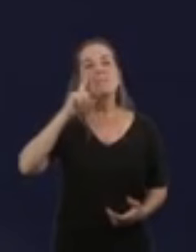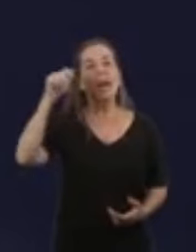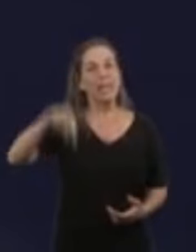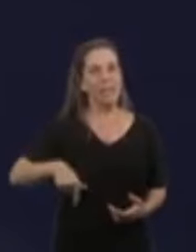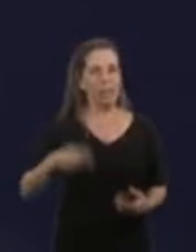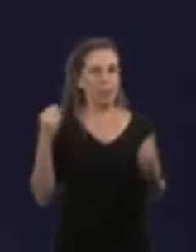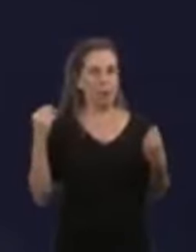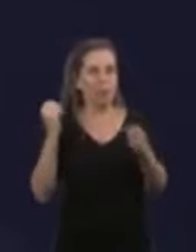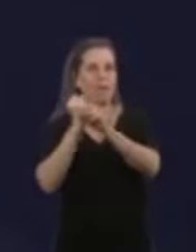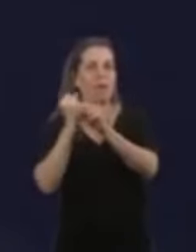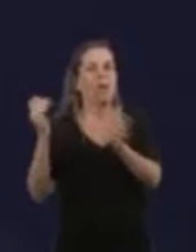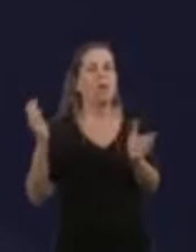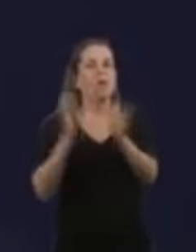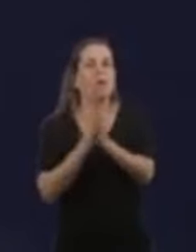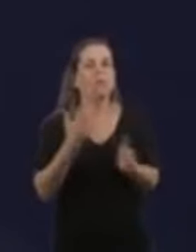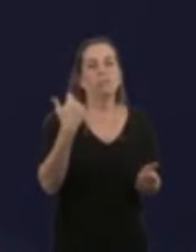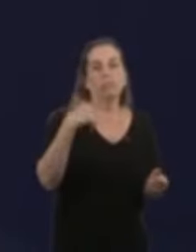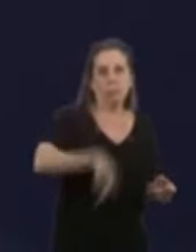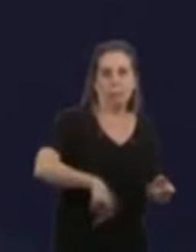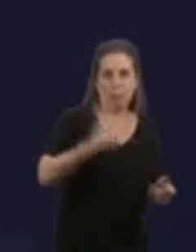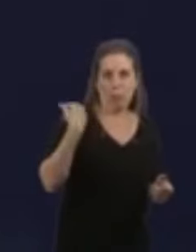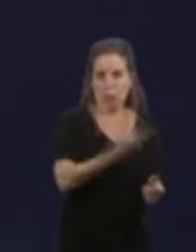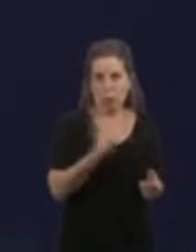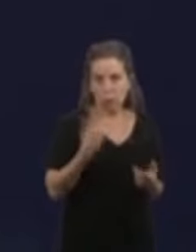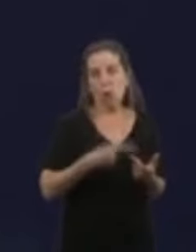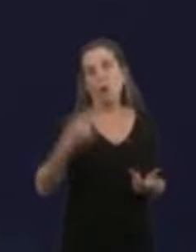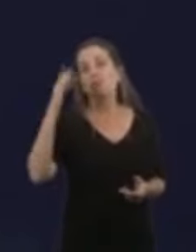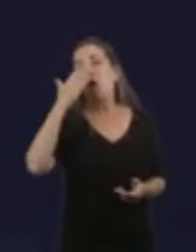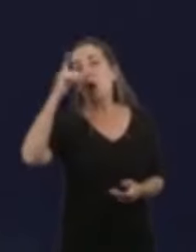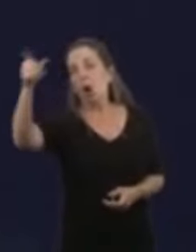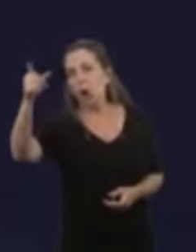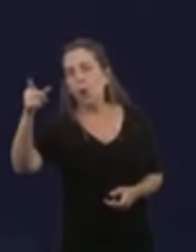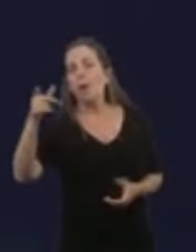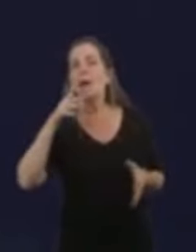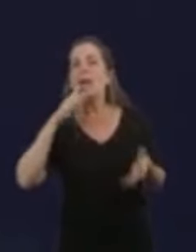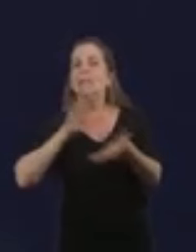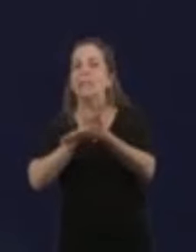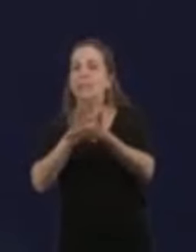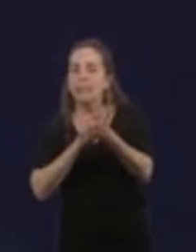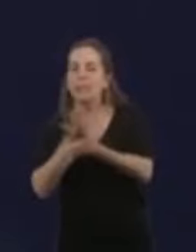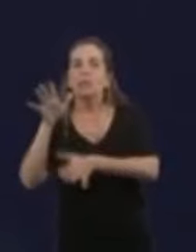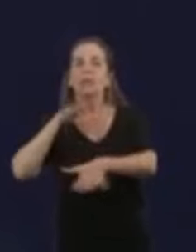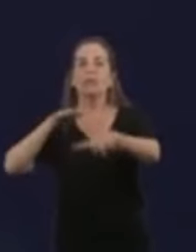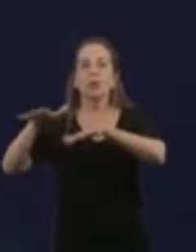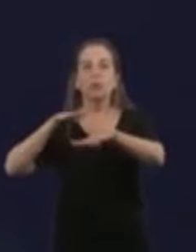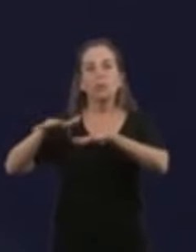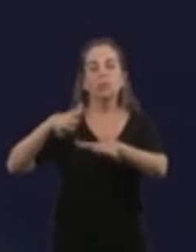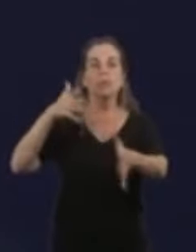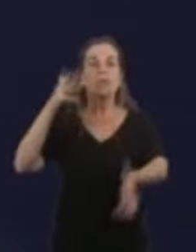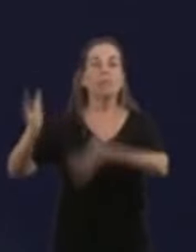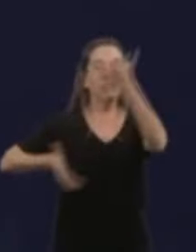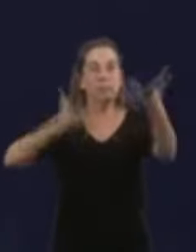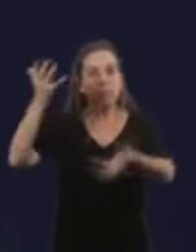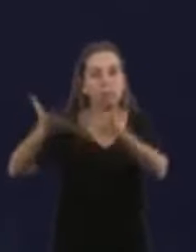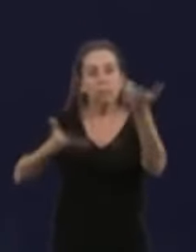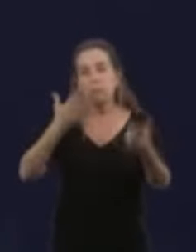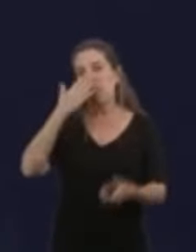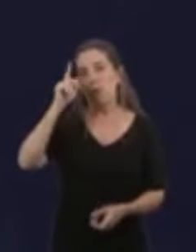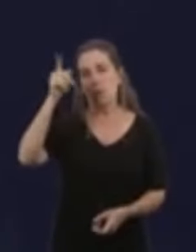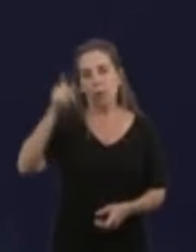que estamos haciendo para eh mitigar la situación allí en la provincia con respecto al al